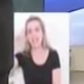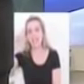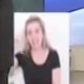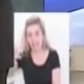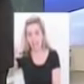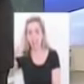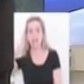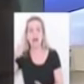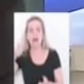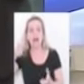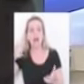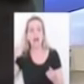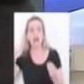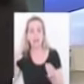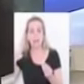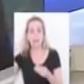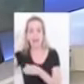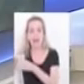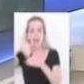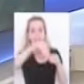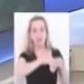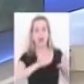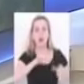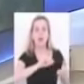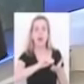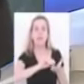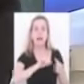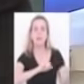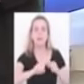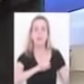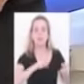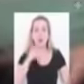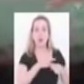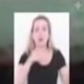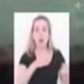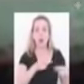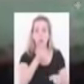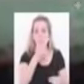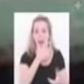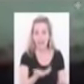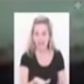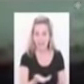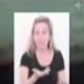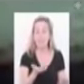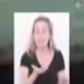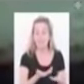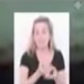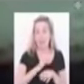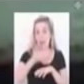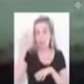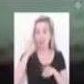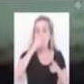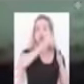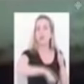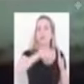fundamentalmente para esto para hacer resistencia y no para trabajar convenios y contratos que están siendo